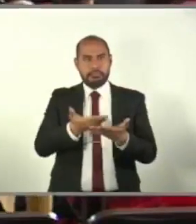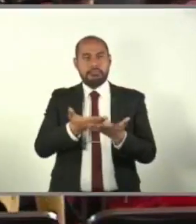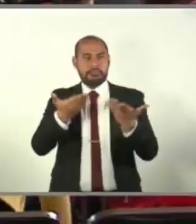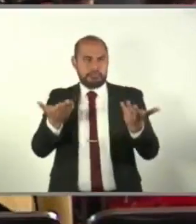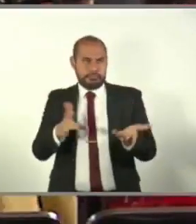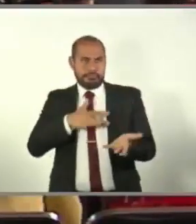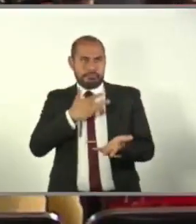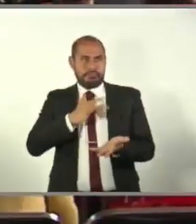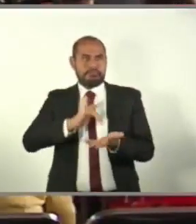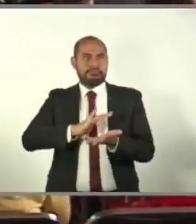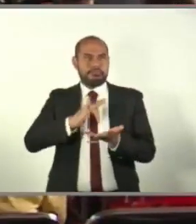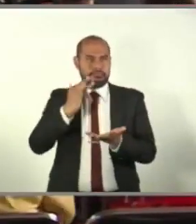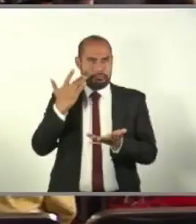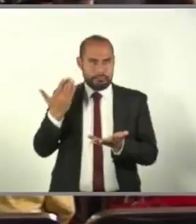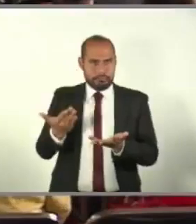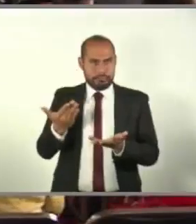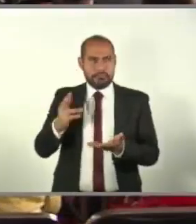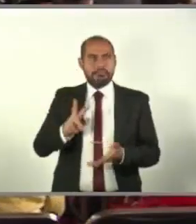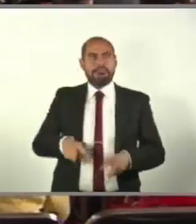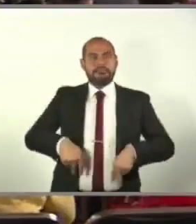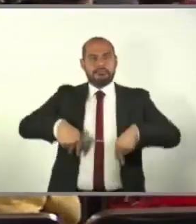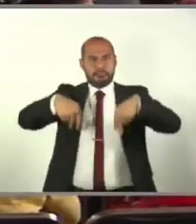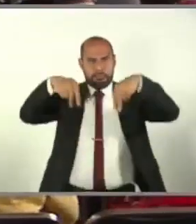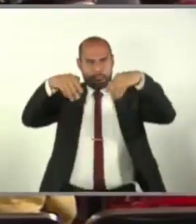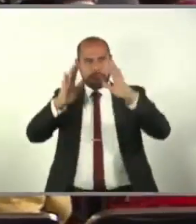gracias y oración. Nos ponemos de pie.